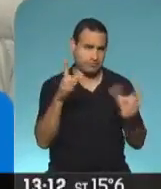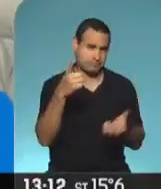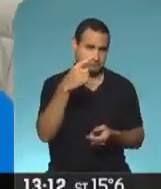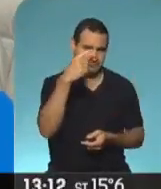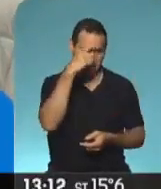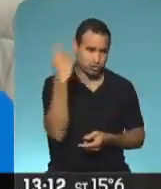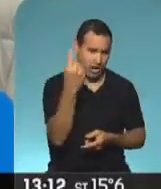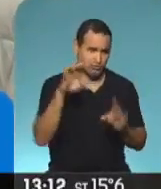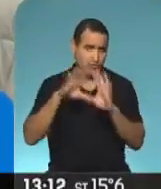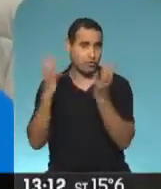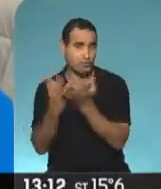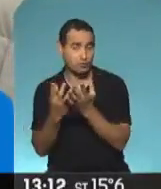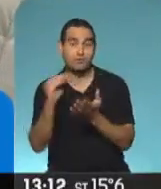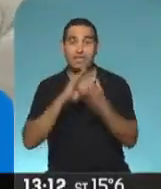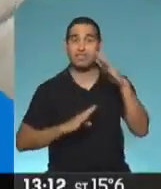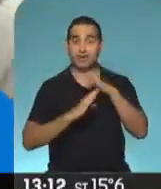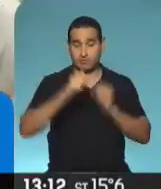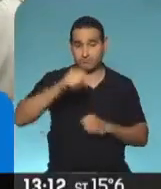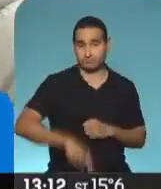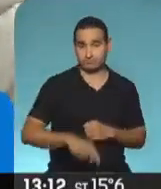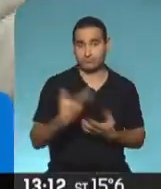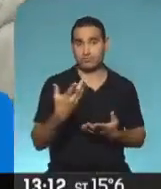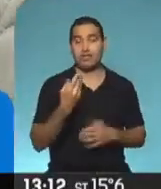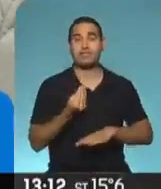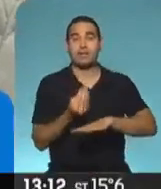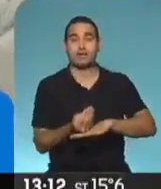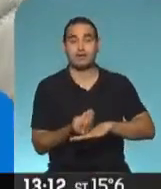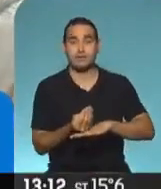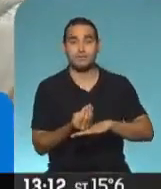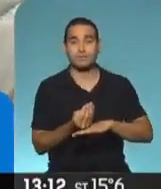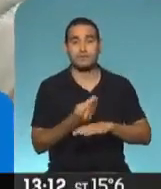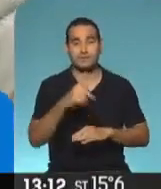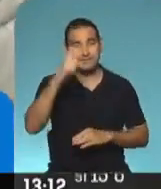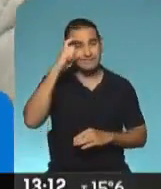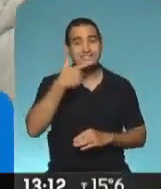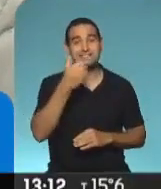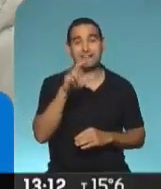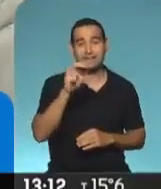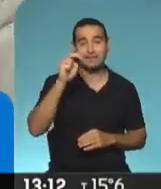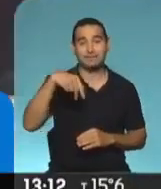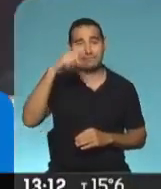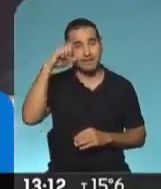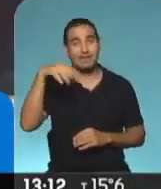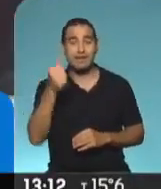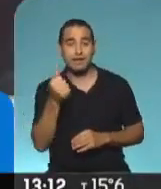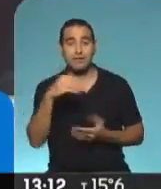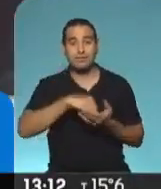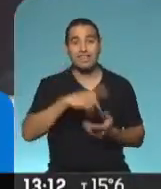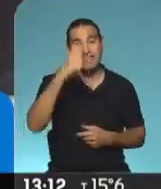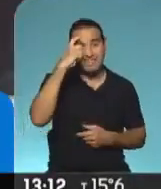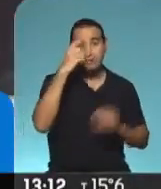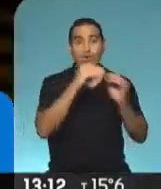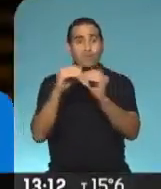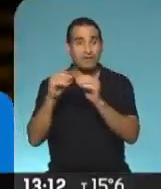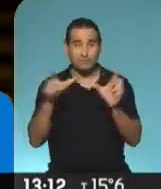el mundo, entre ellos dirigentes nuestros, nuestro delegado César Nena y más de 10 compañeros de la